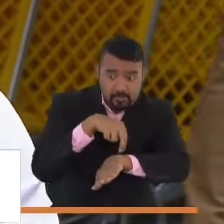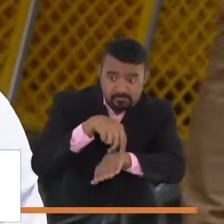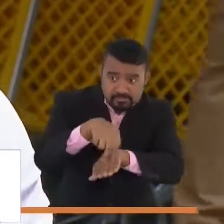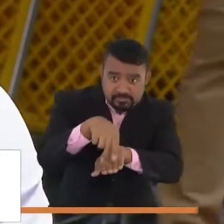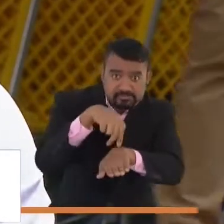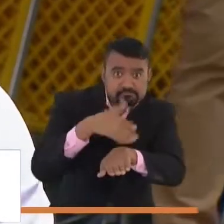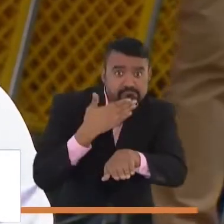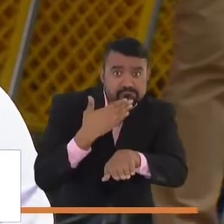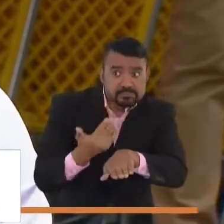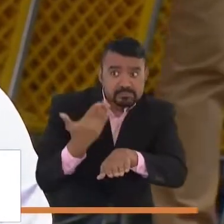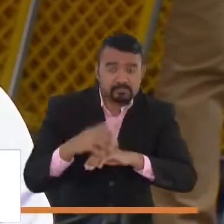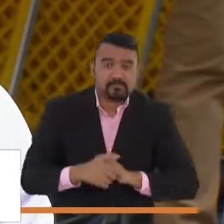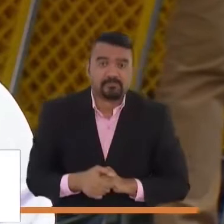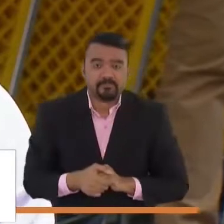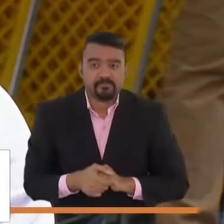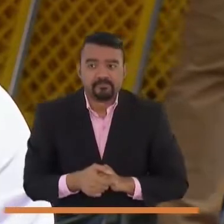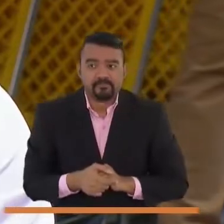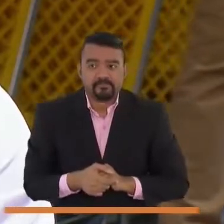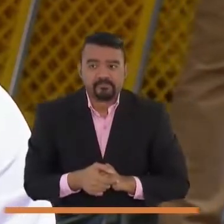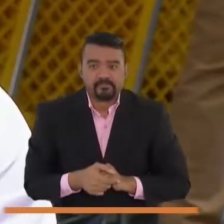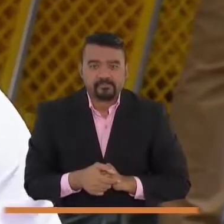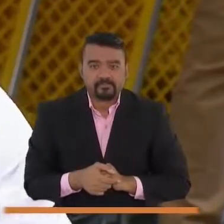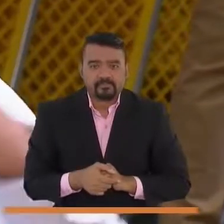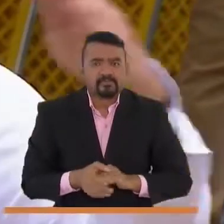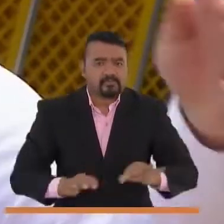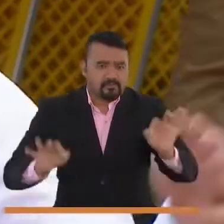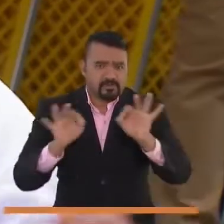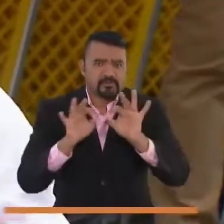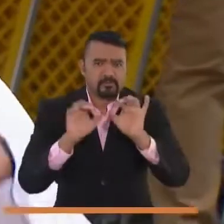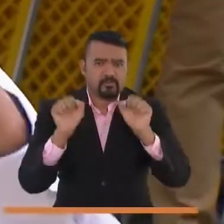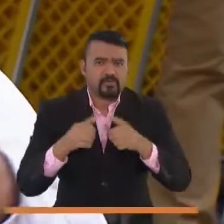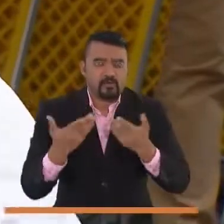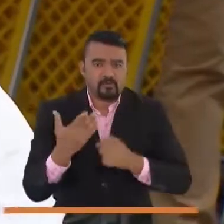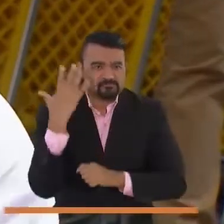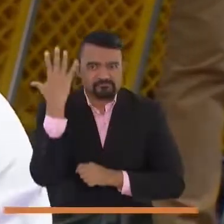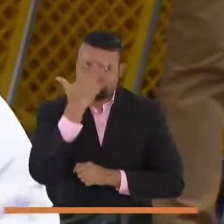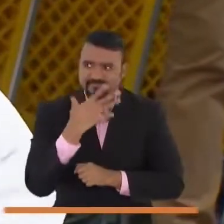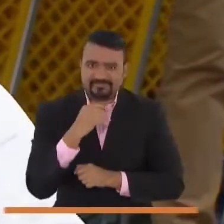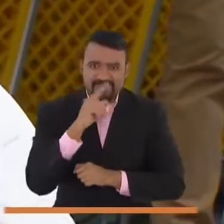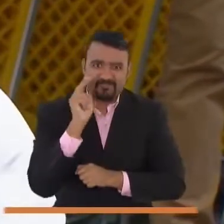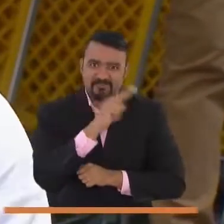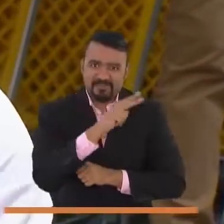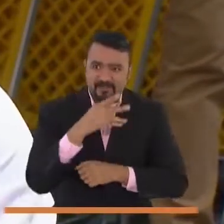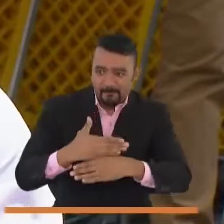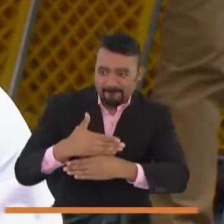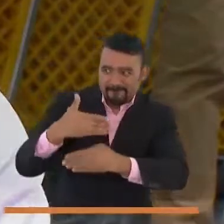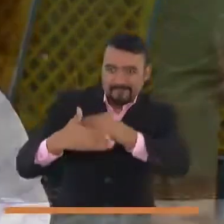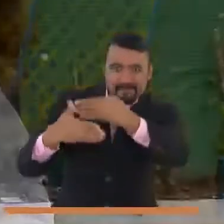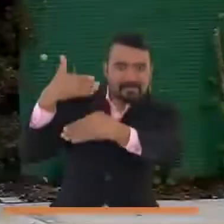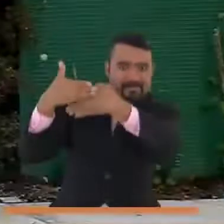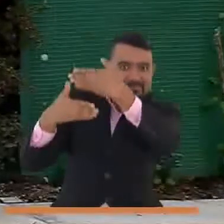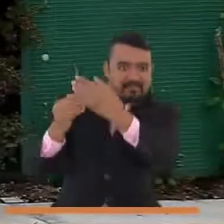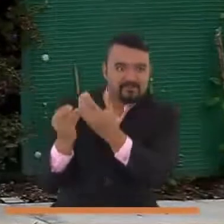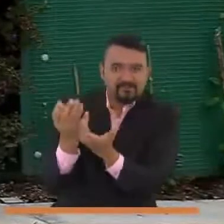en ambos costados. Es un tema que también genera un gran impacto porque embellece esa zona con el tema del muro verde, todo el paisajismo y todas